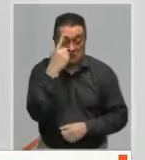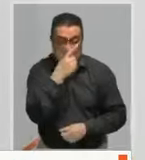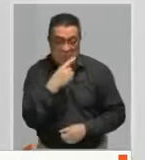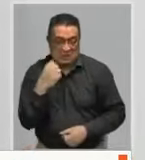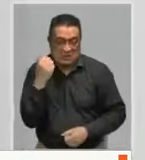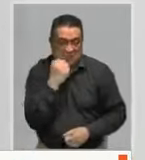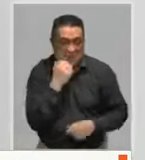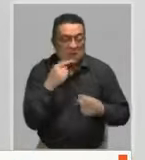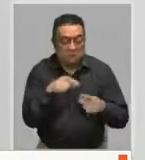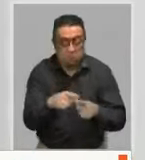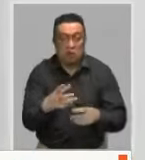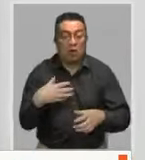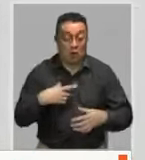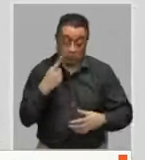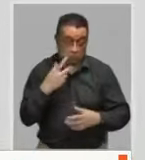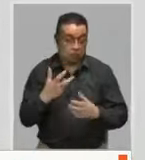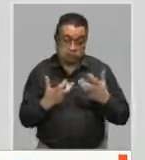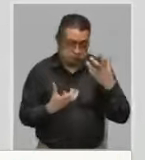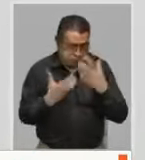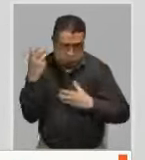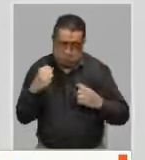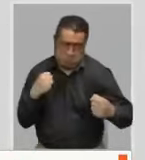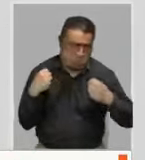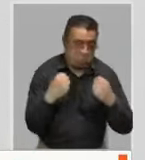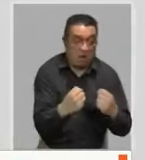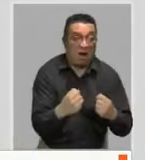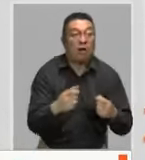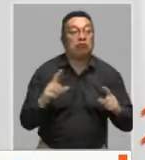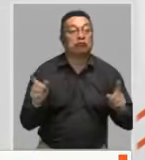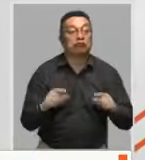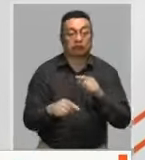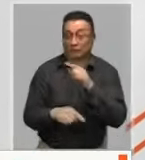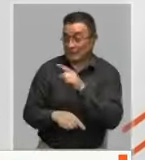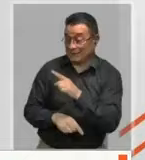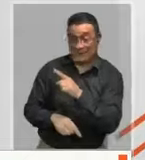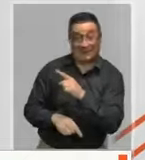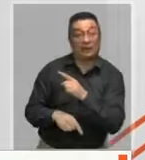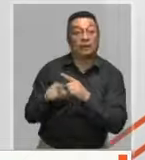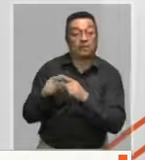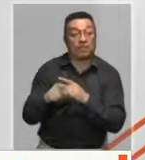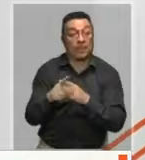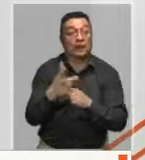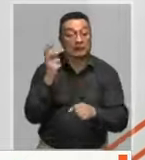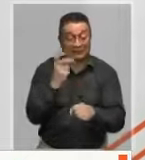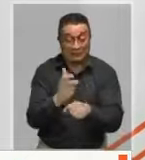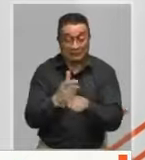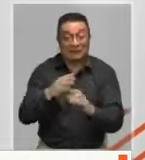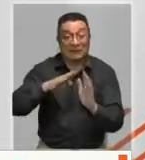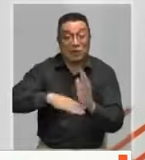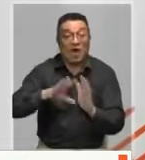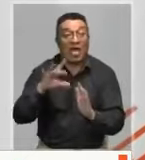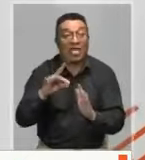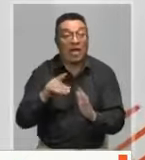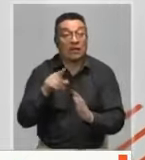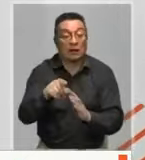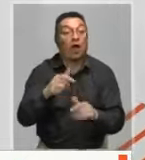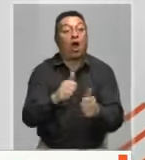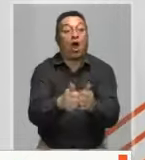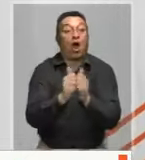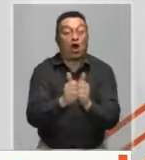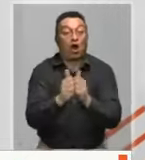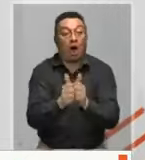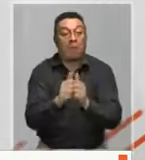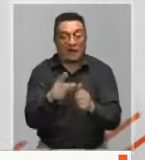que aquí tomaron justicia por sus propias manos, pero no. Este sujeto asaltante menor de edad fue herido por sus